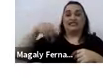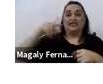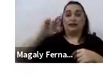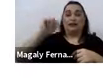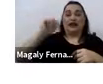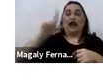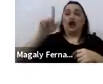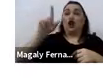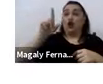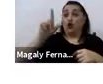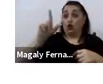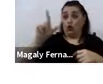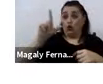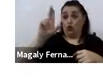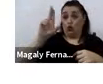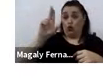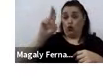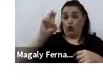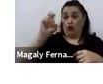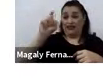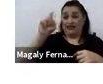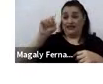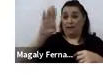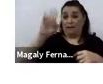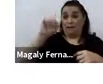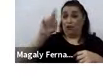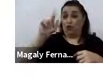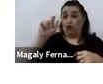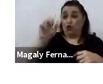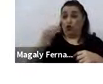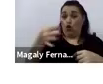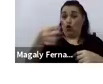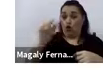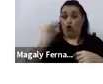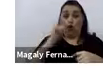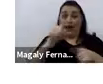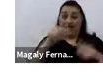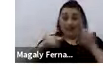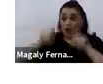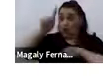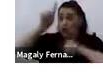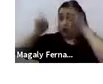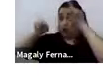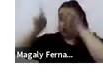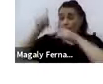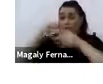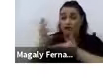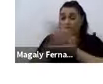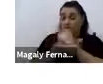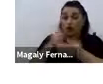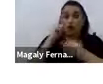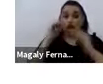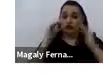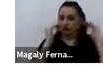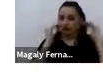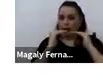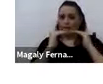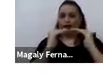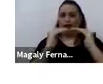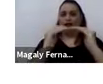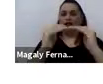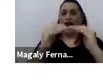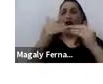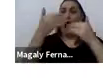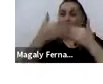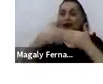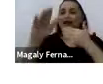Luxemburgo, etc. Esta curva, lo que quiero decir es que esta curva en el nivel de recursos se hace plana a partir de cierto